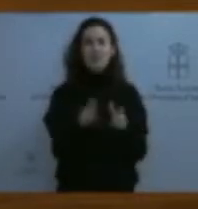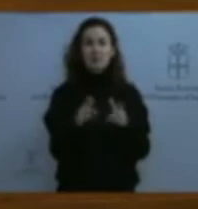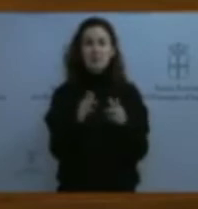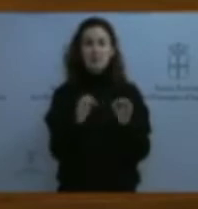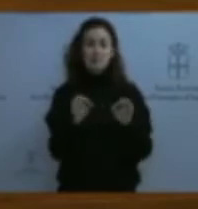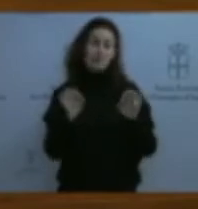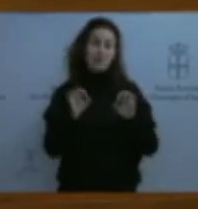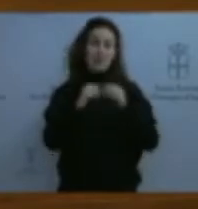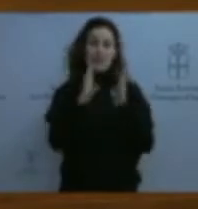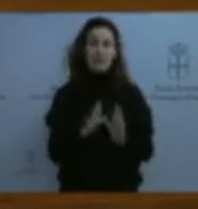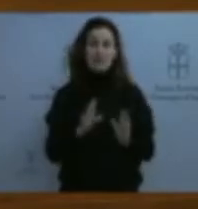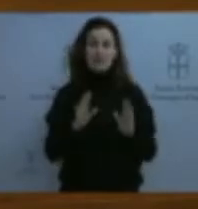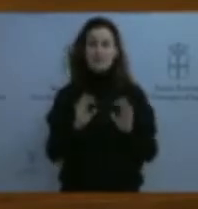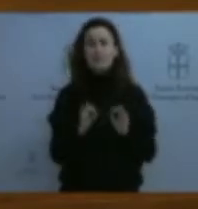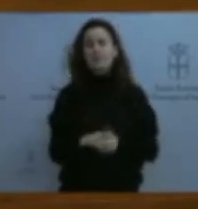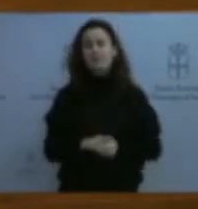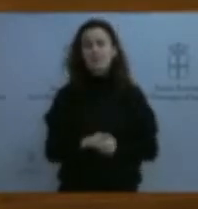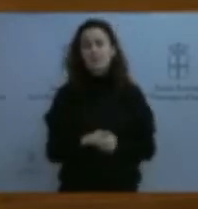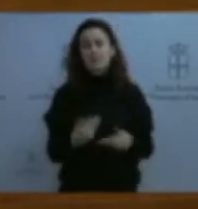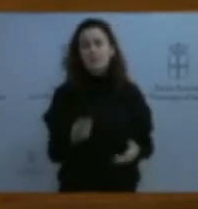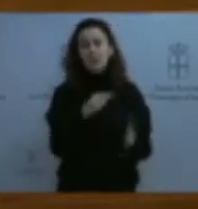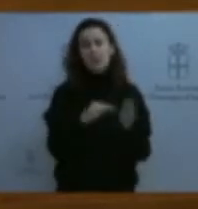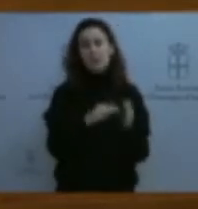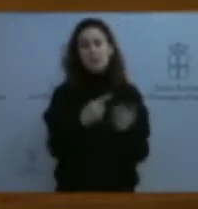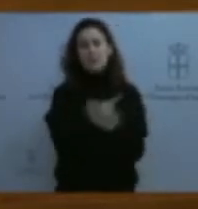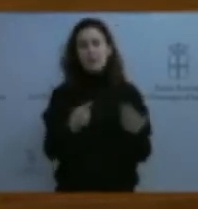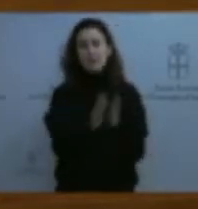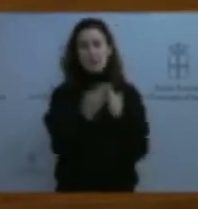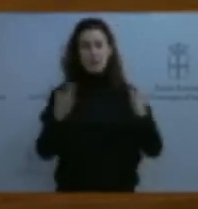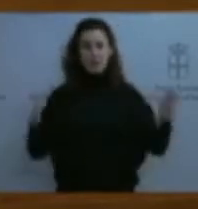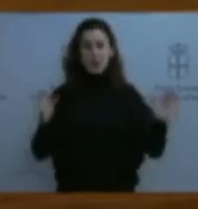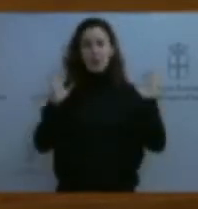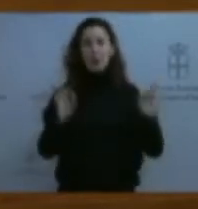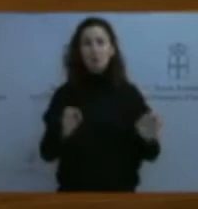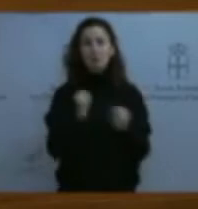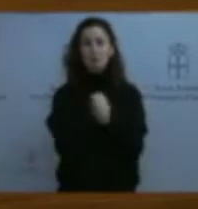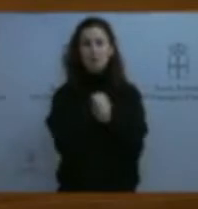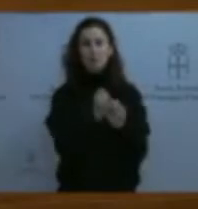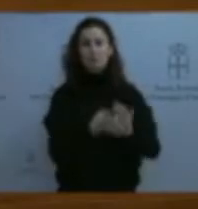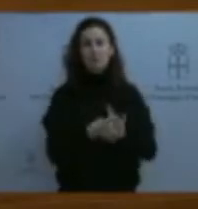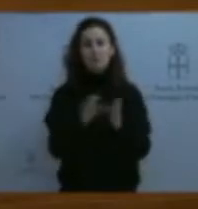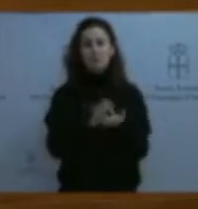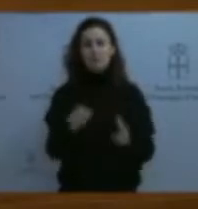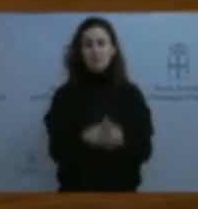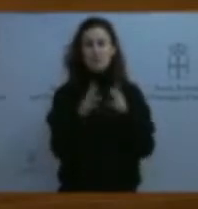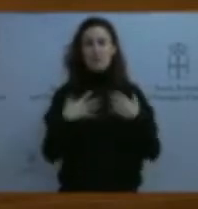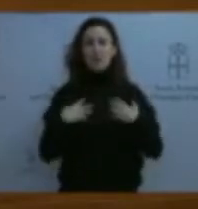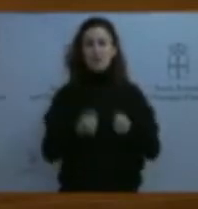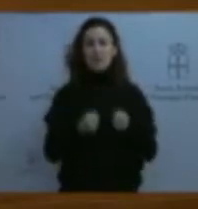alojamiento. En todo el año 2016, en actividades de servicios sociales y sanitarias, tuvimos un total